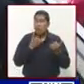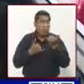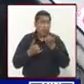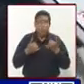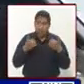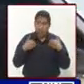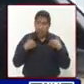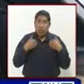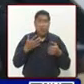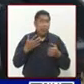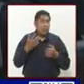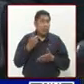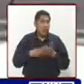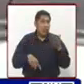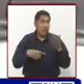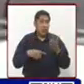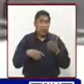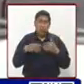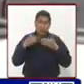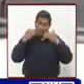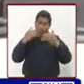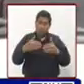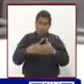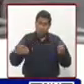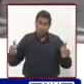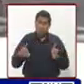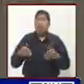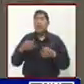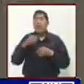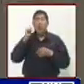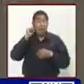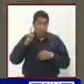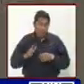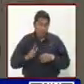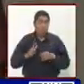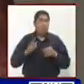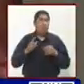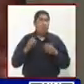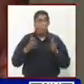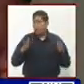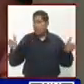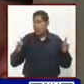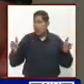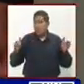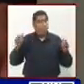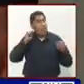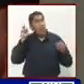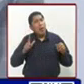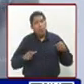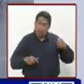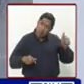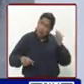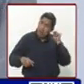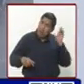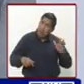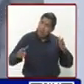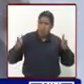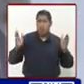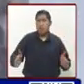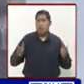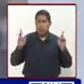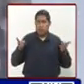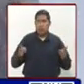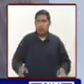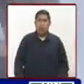tu vehículo? Mi característica es adelante puro amarillo, tiene un Ray-Ban amarillo, tiene a los costados con amarillo también igual tiene, es placa, sí, es el mismo